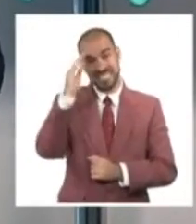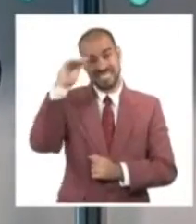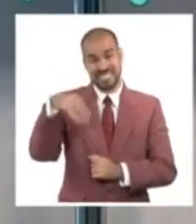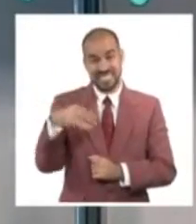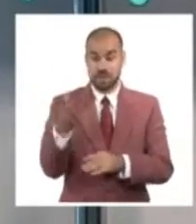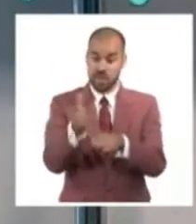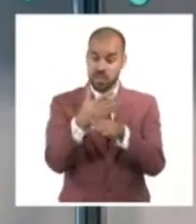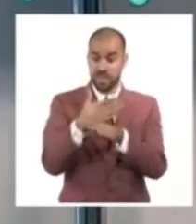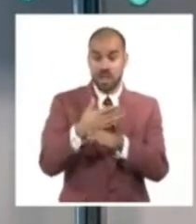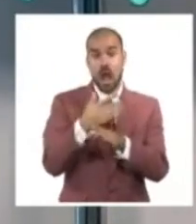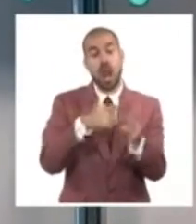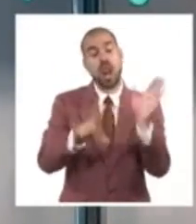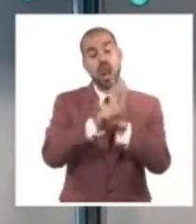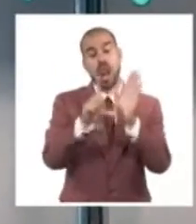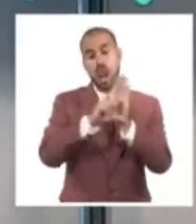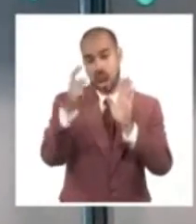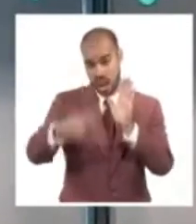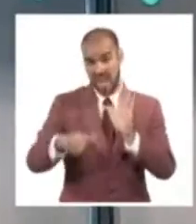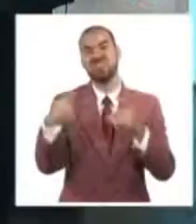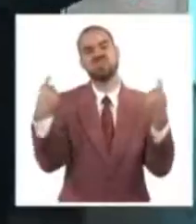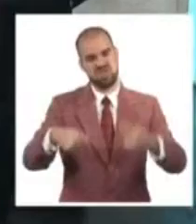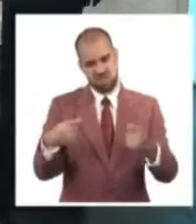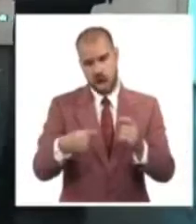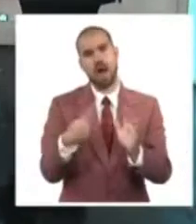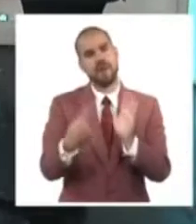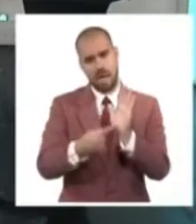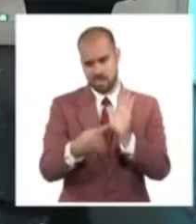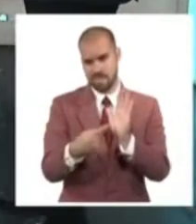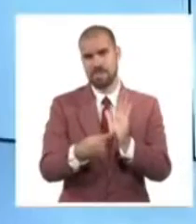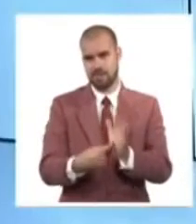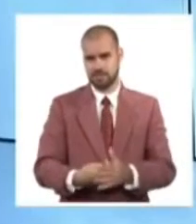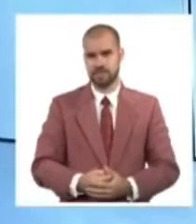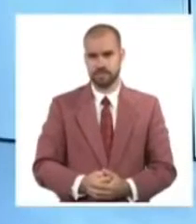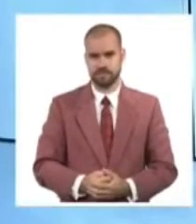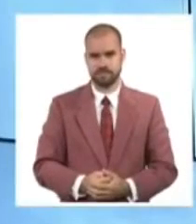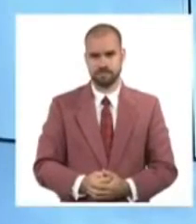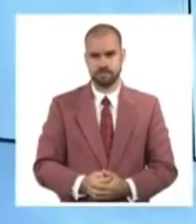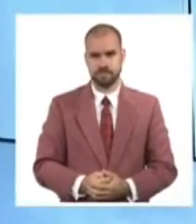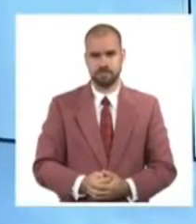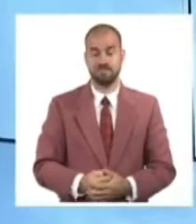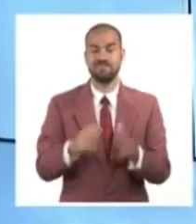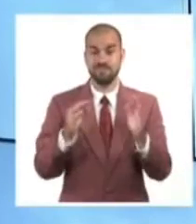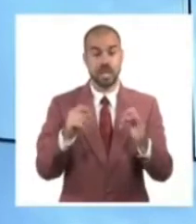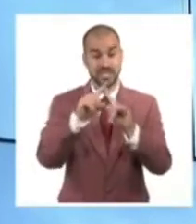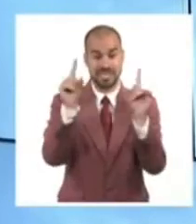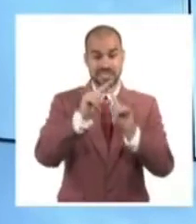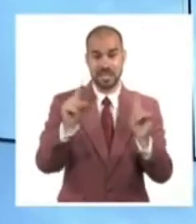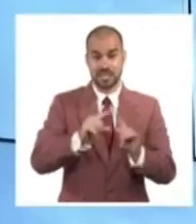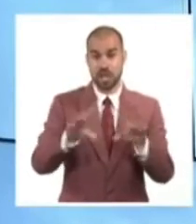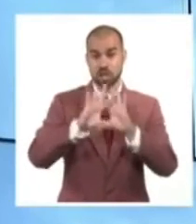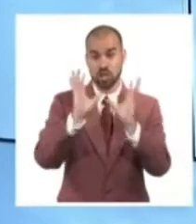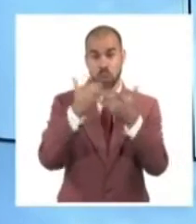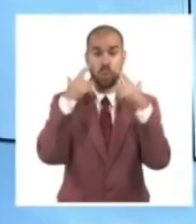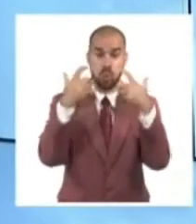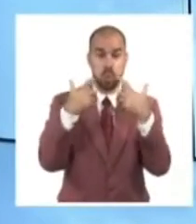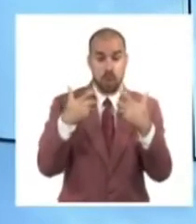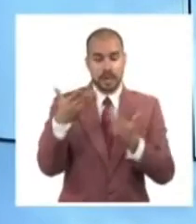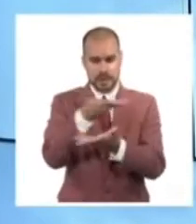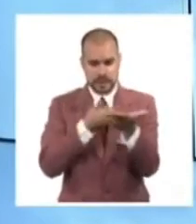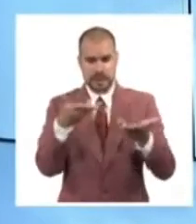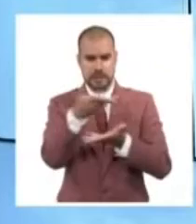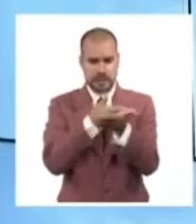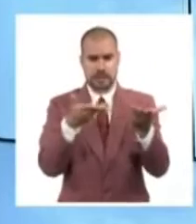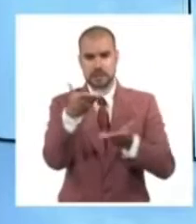de disposiciones jurídicas, a través de normas jurídicas. Han sido estos los temas de fundamental, de esencia de debate en esta